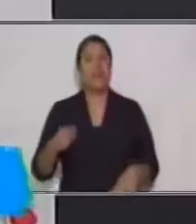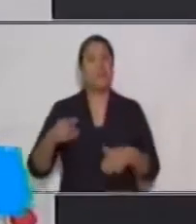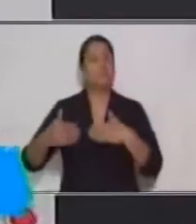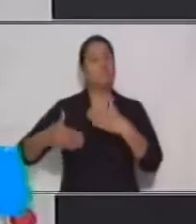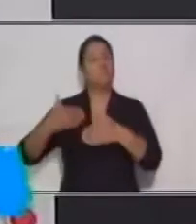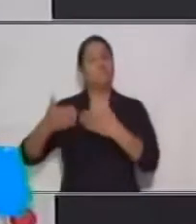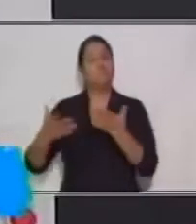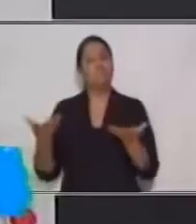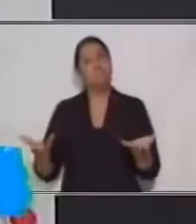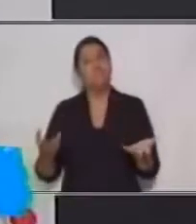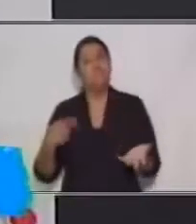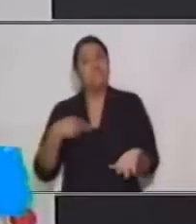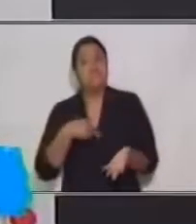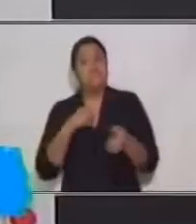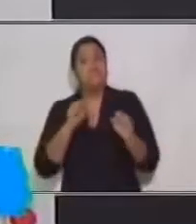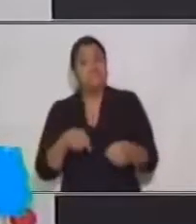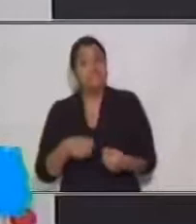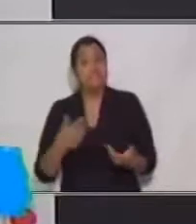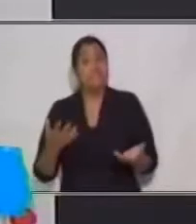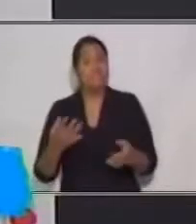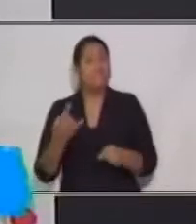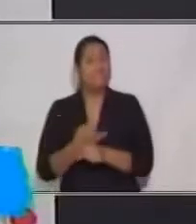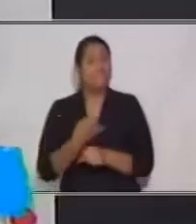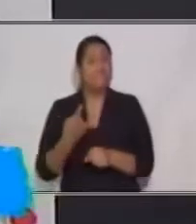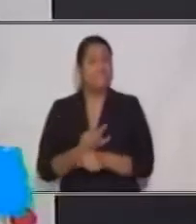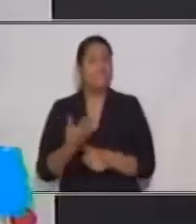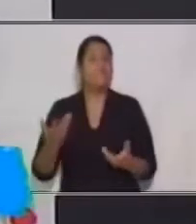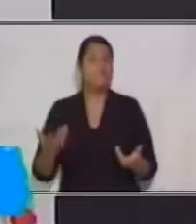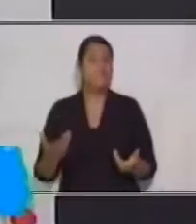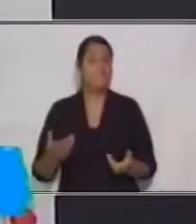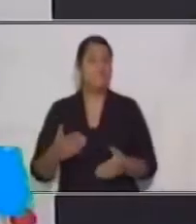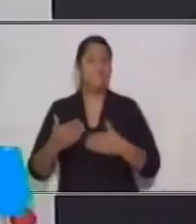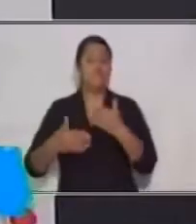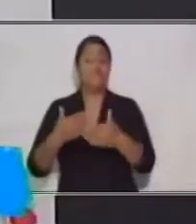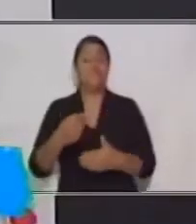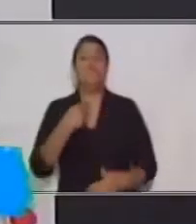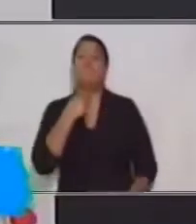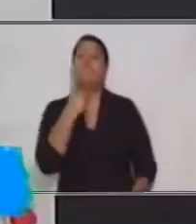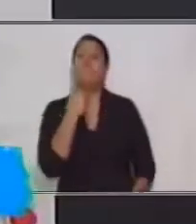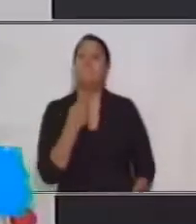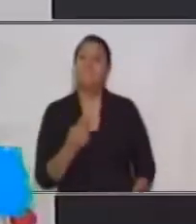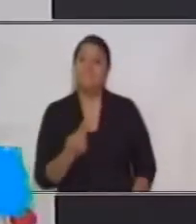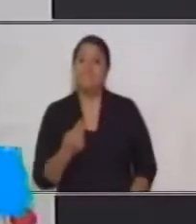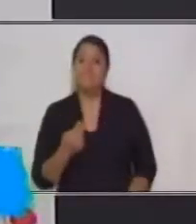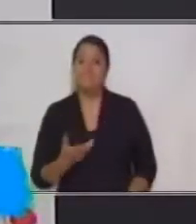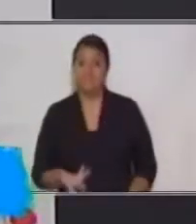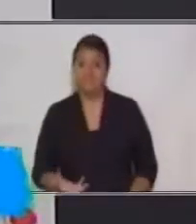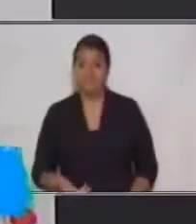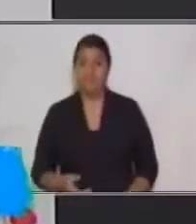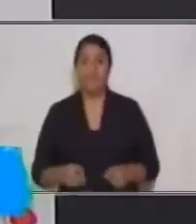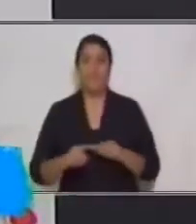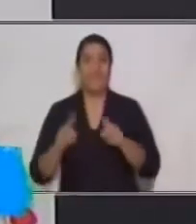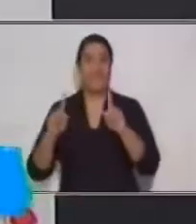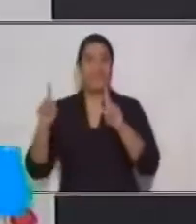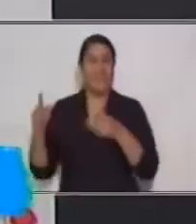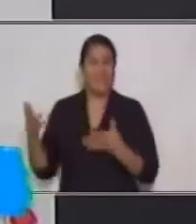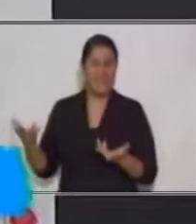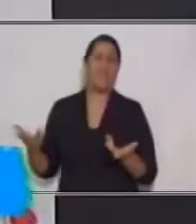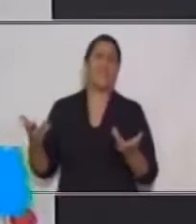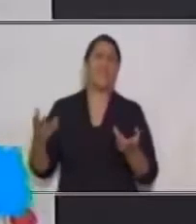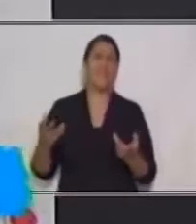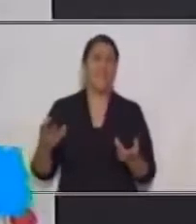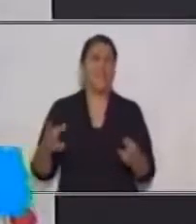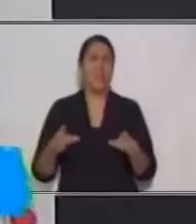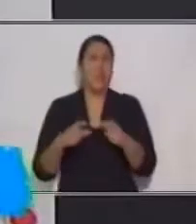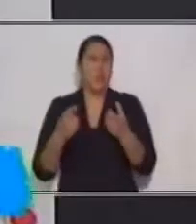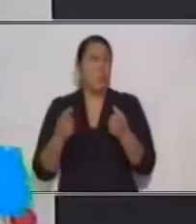entonces como nosotros podemos hacer este proceso articulator de vas, das y gas. ¿Cómo podemos identificar entonces que es